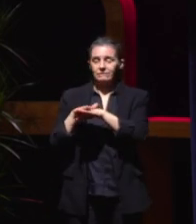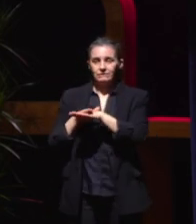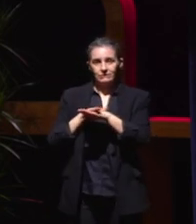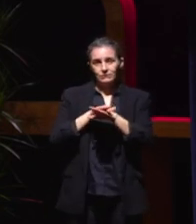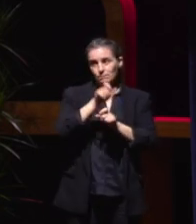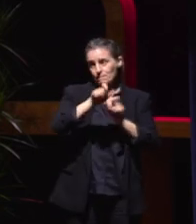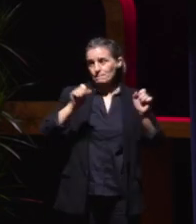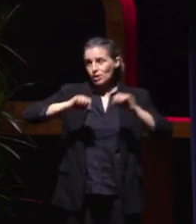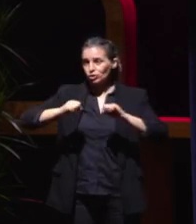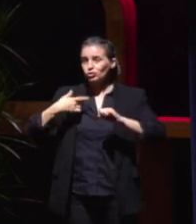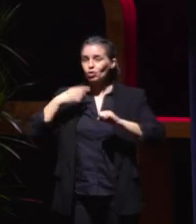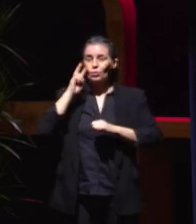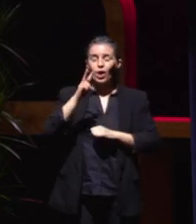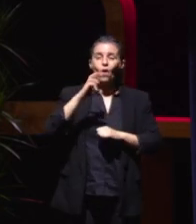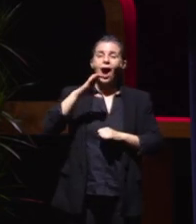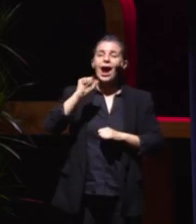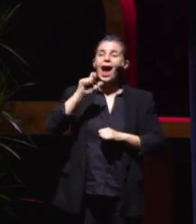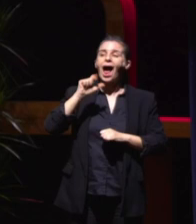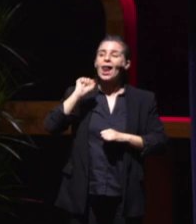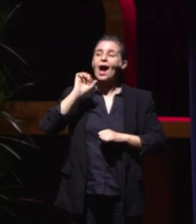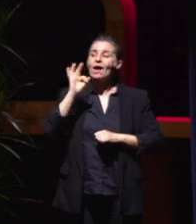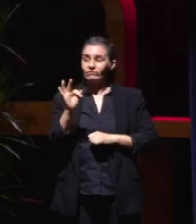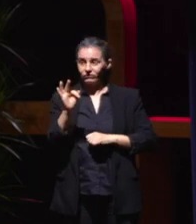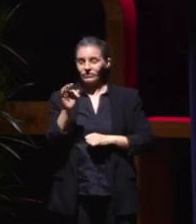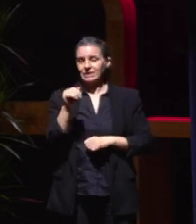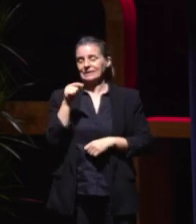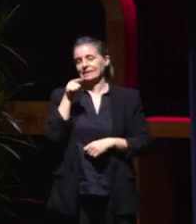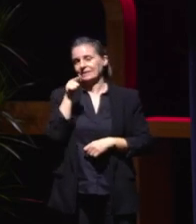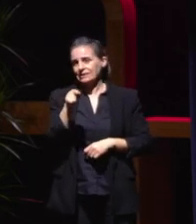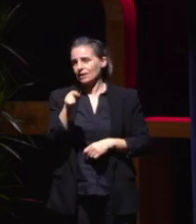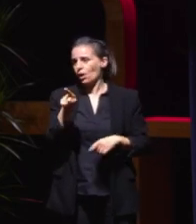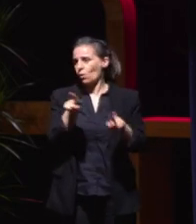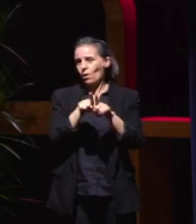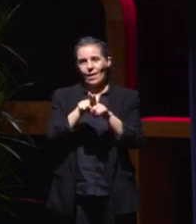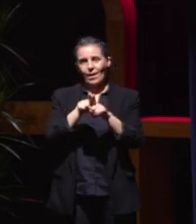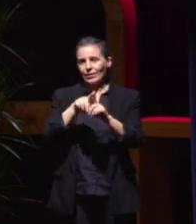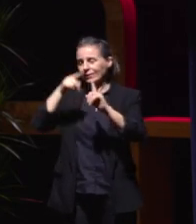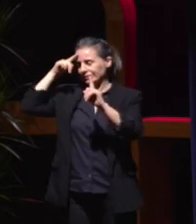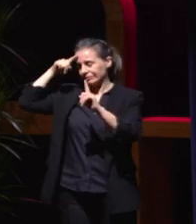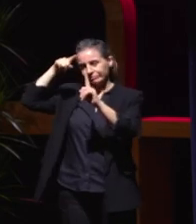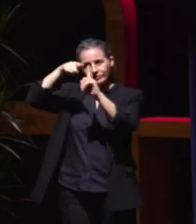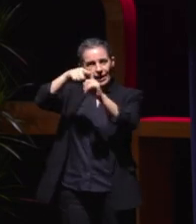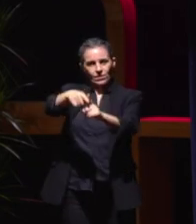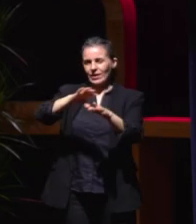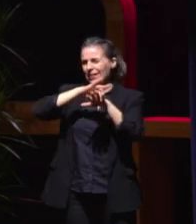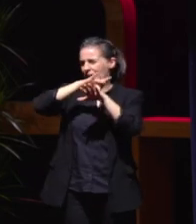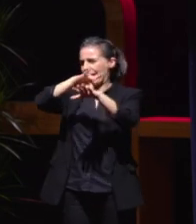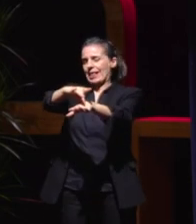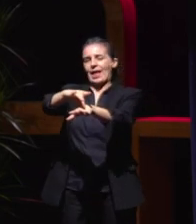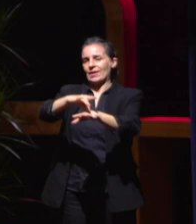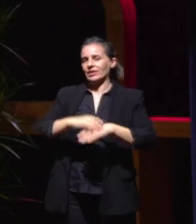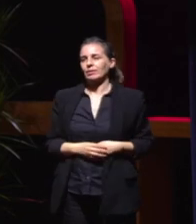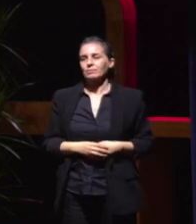estoy viendo a Rosa María calaf que ha sido Vamos como en el faro que iba muchas veces sentíamos que sola